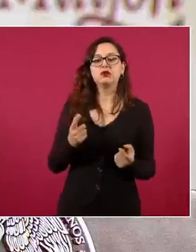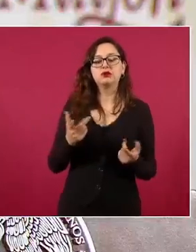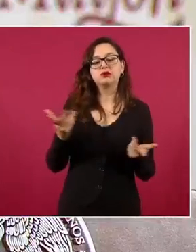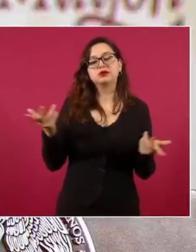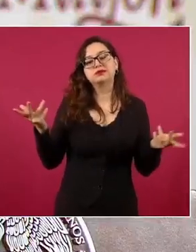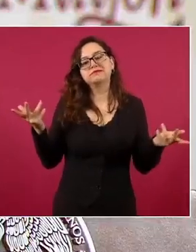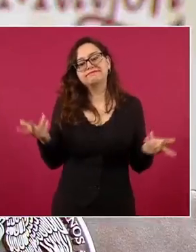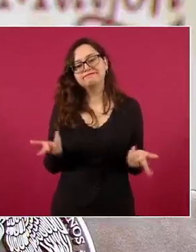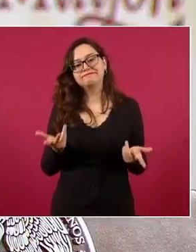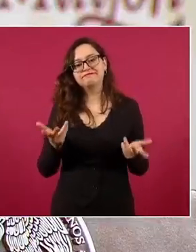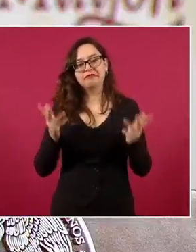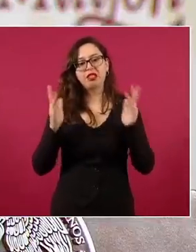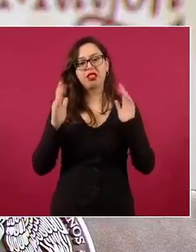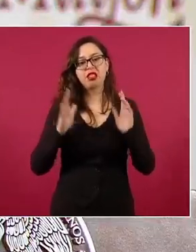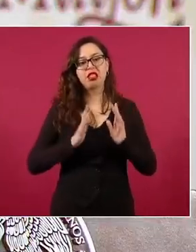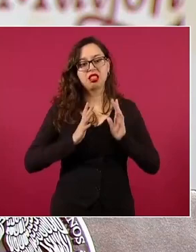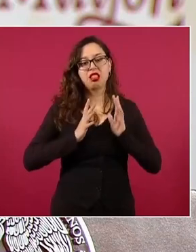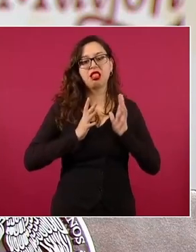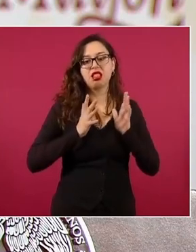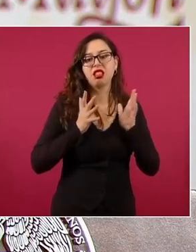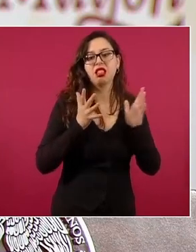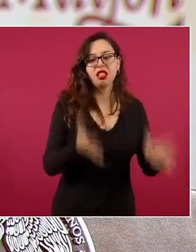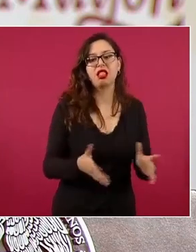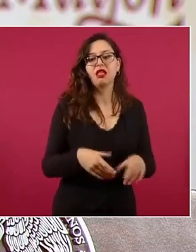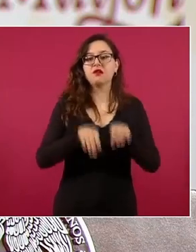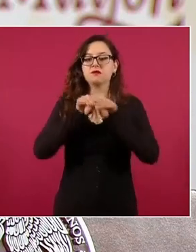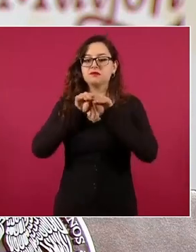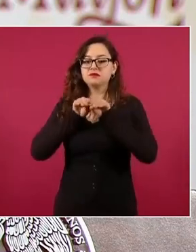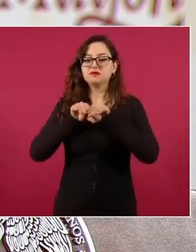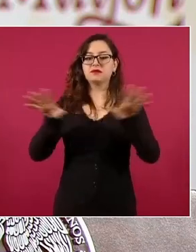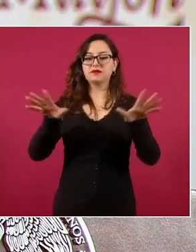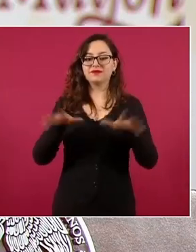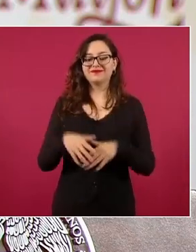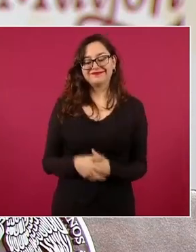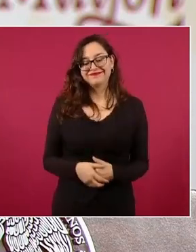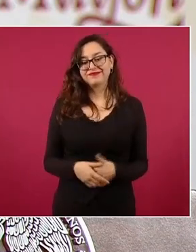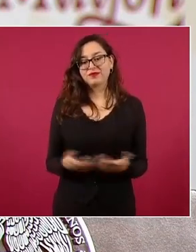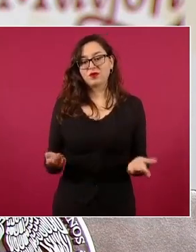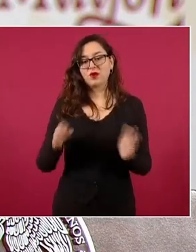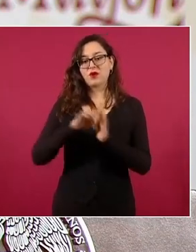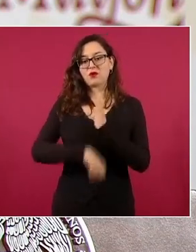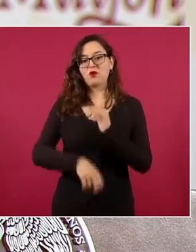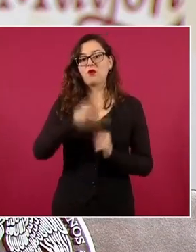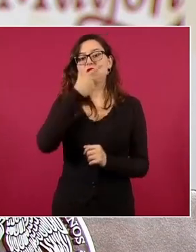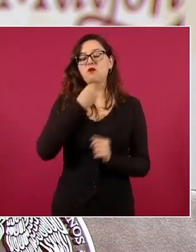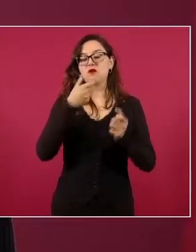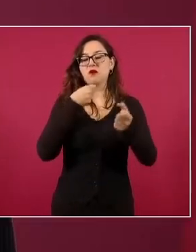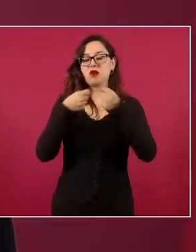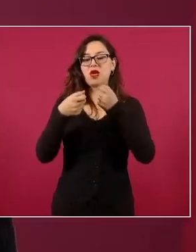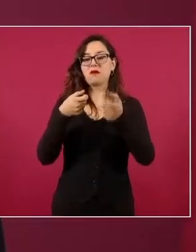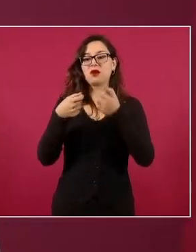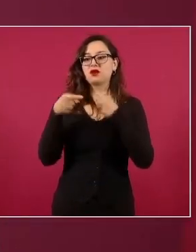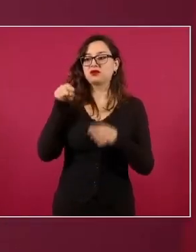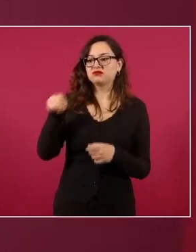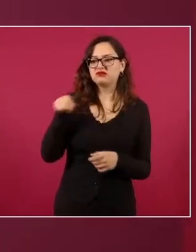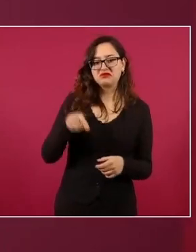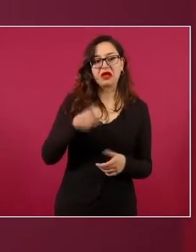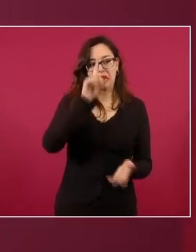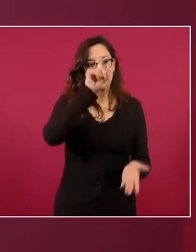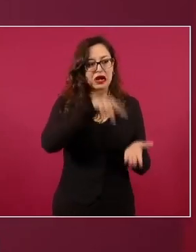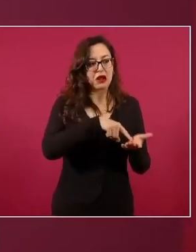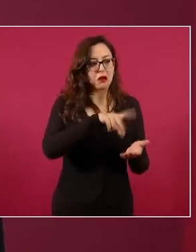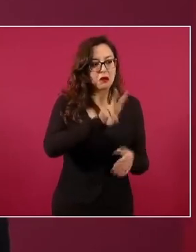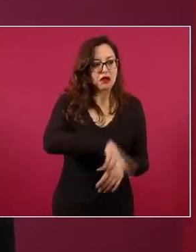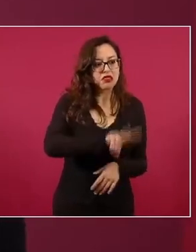video adulterado. Solo en su cuenta tiene más de 700 mil visitas el video falso.